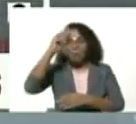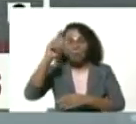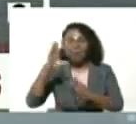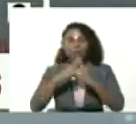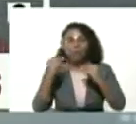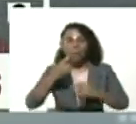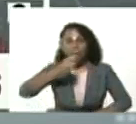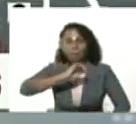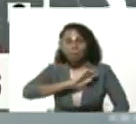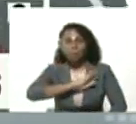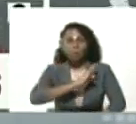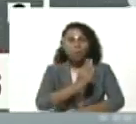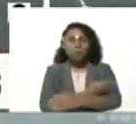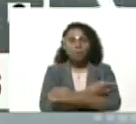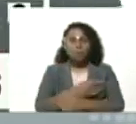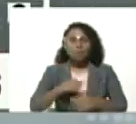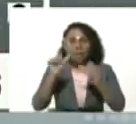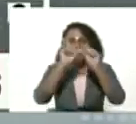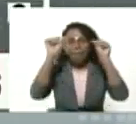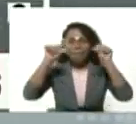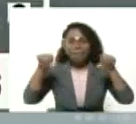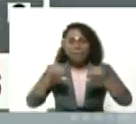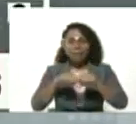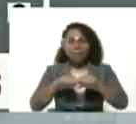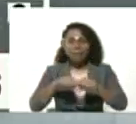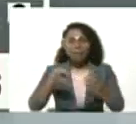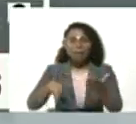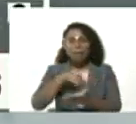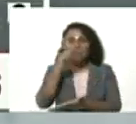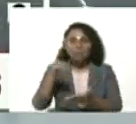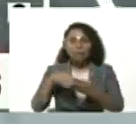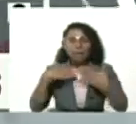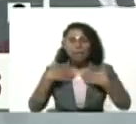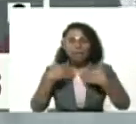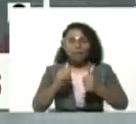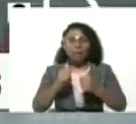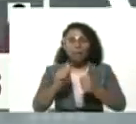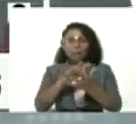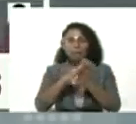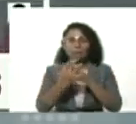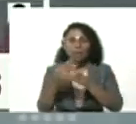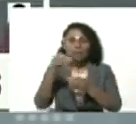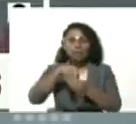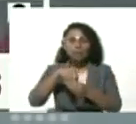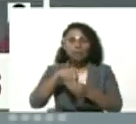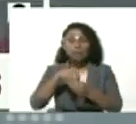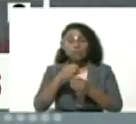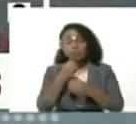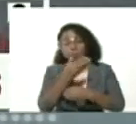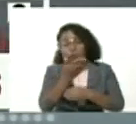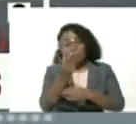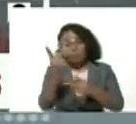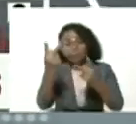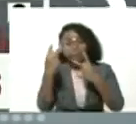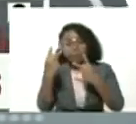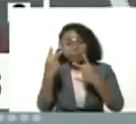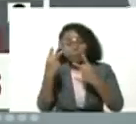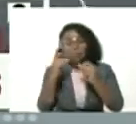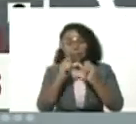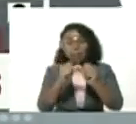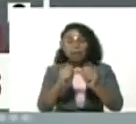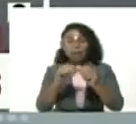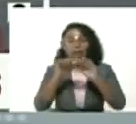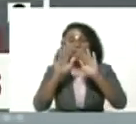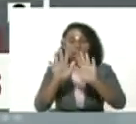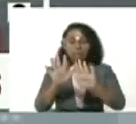Todopoderoso y el Sistema Nacional de Salud y Barrio Adentro. Bueno, fíjense ustedes, hay que seguir así.